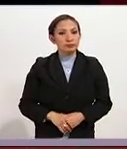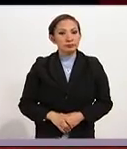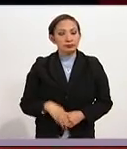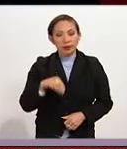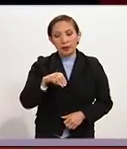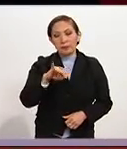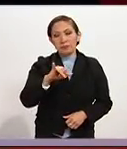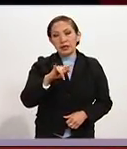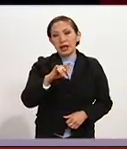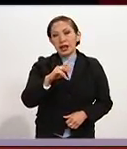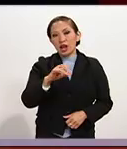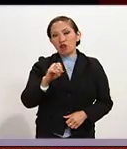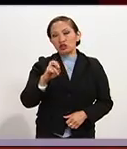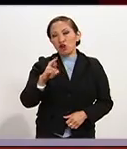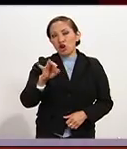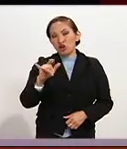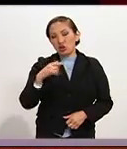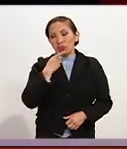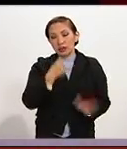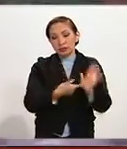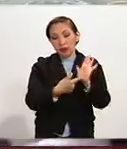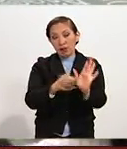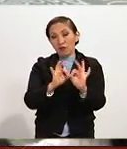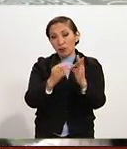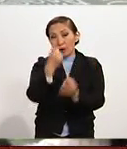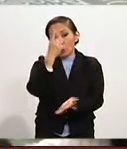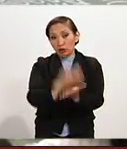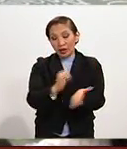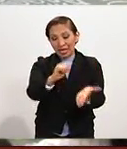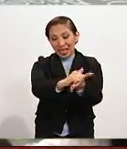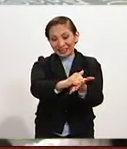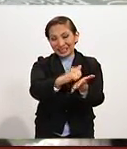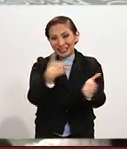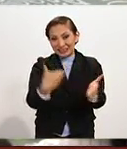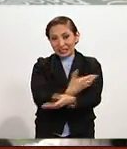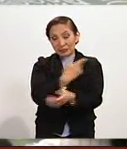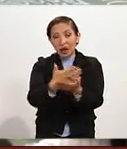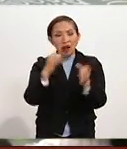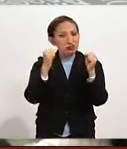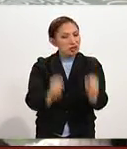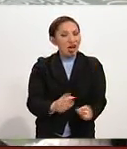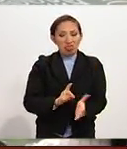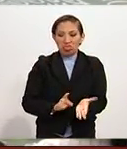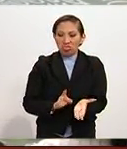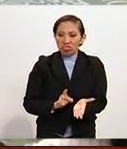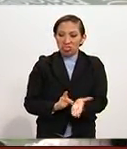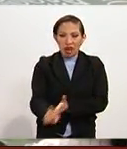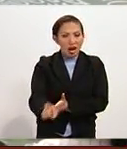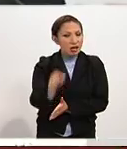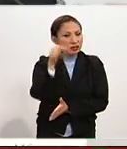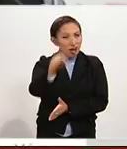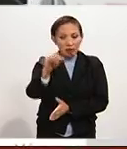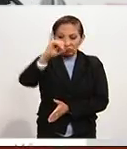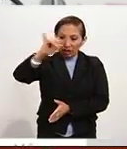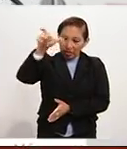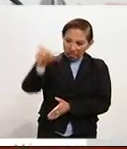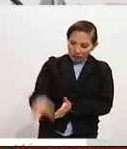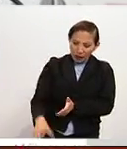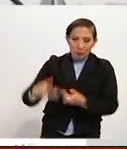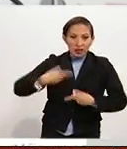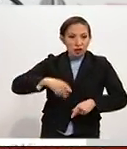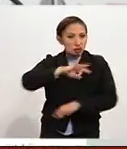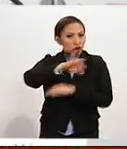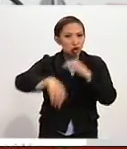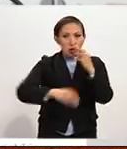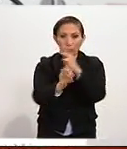Miguel Ángel Osorio Chong presentó el formato único de actas de nacimiento con el cual se garantiza el derecho a la identidad de los mexicanos